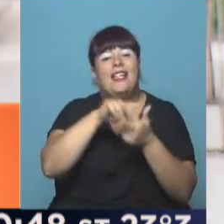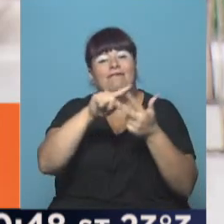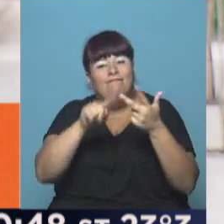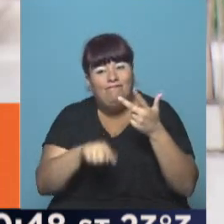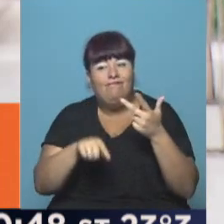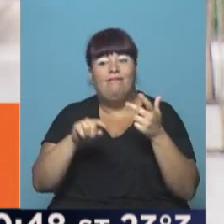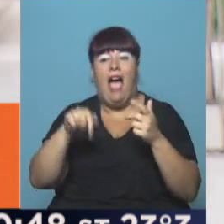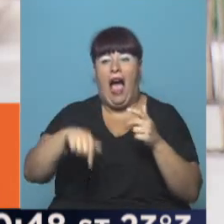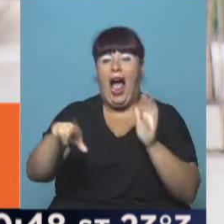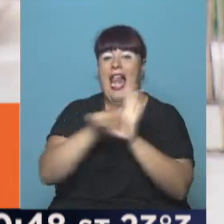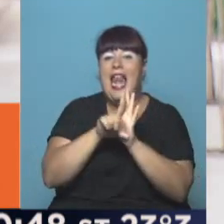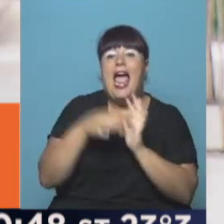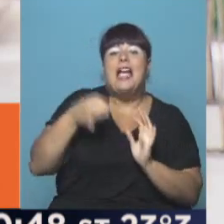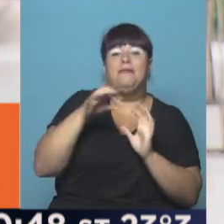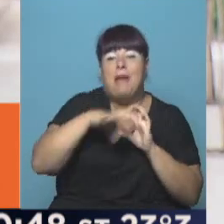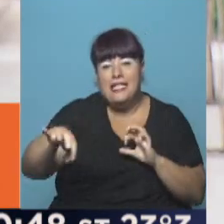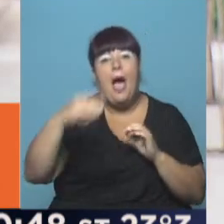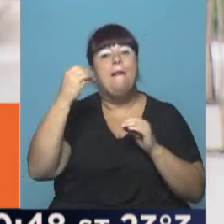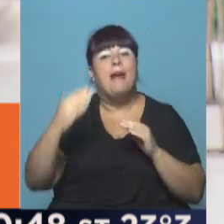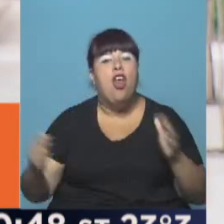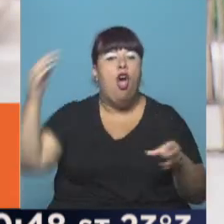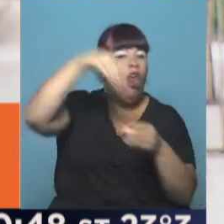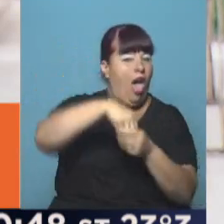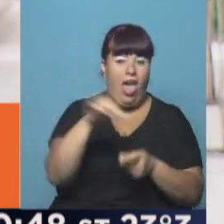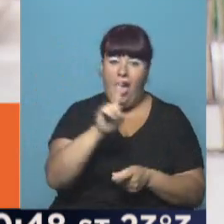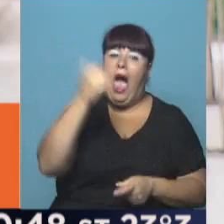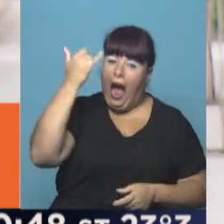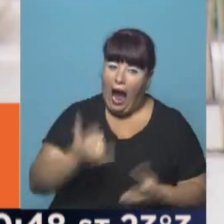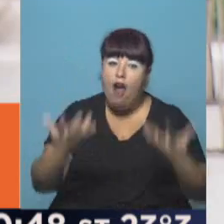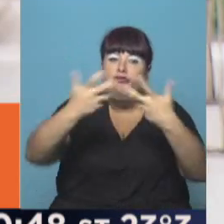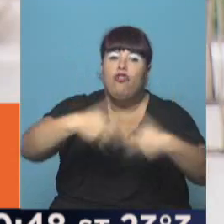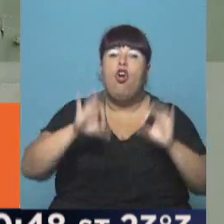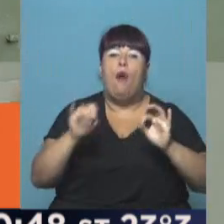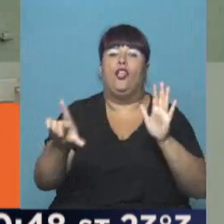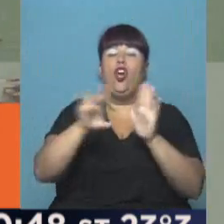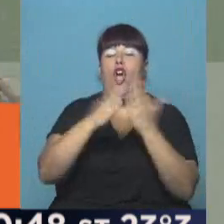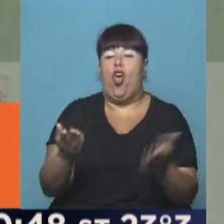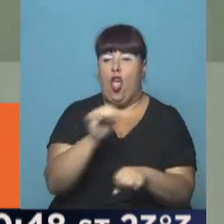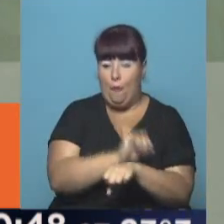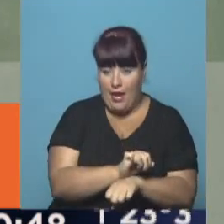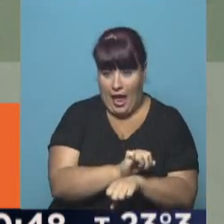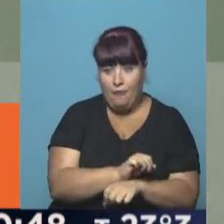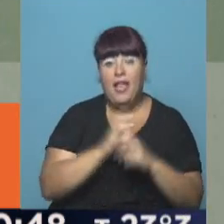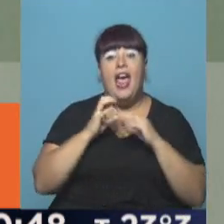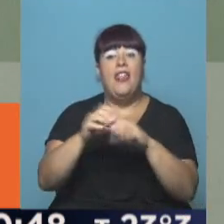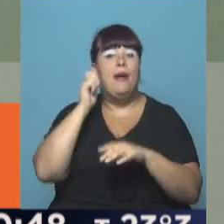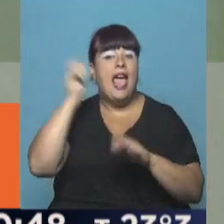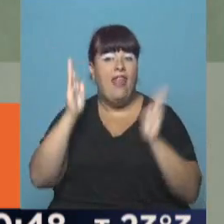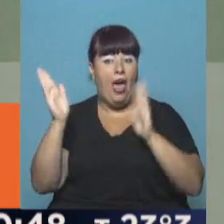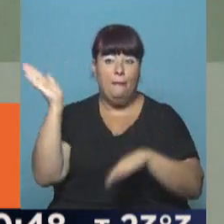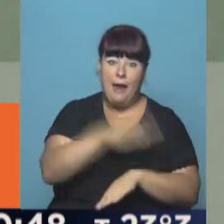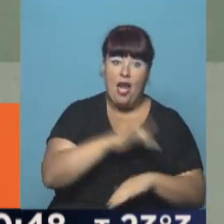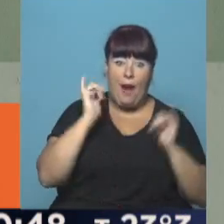que están en leyes especiales, pero no se han incorporado y sistematizado en el Código Penal. El debate por la baja de imputabilidad de